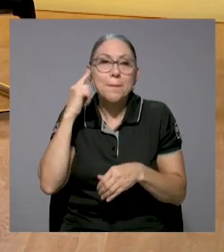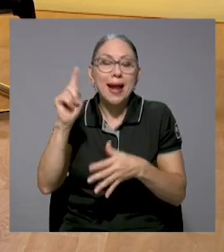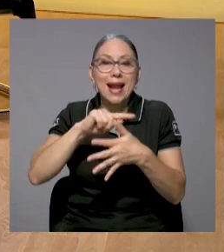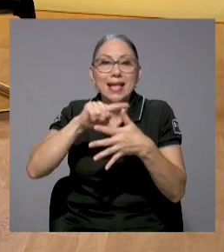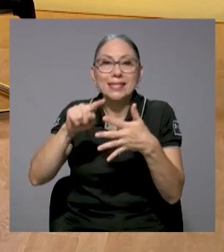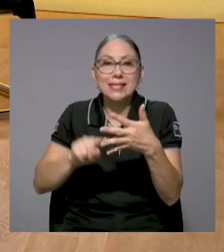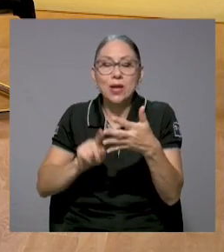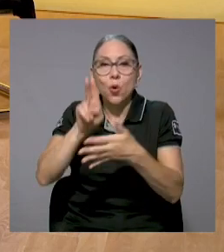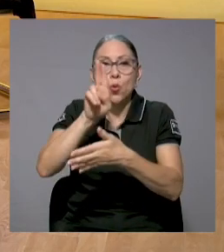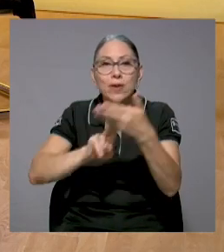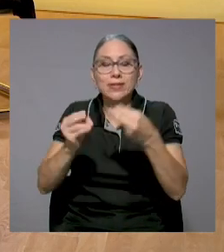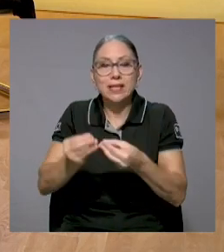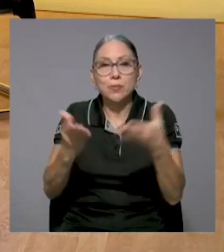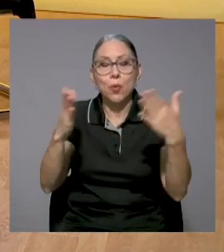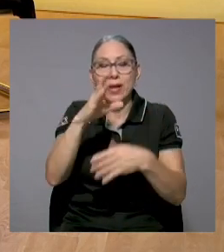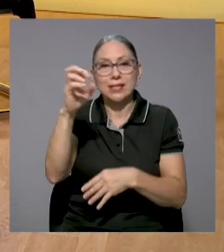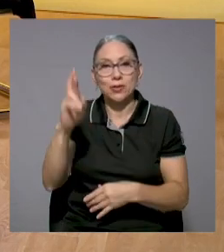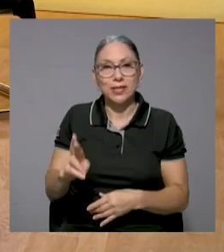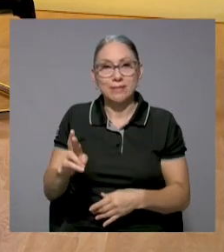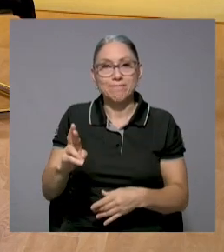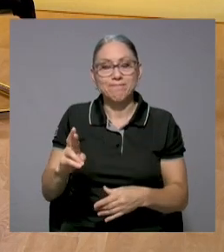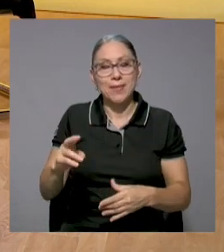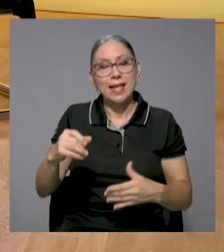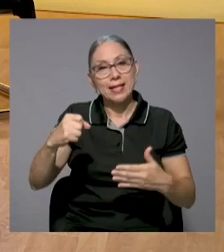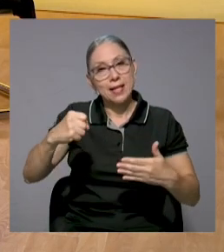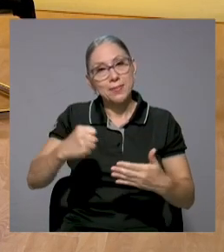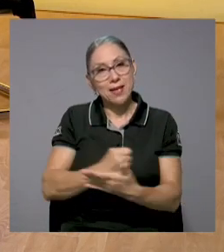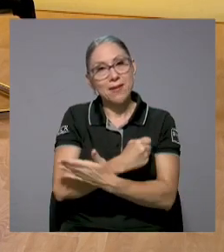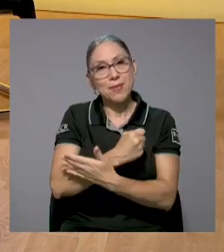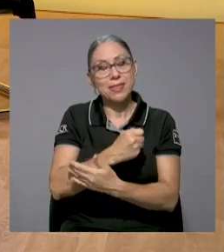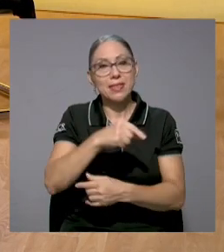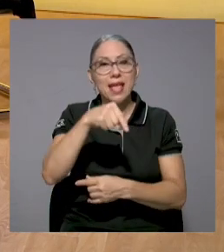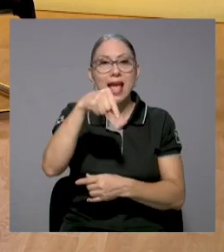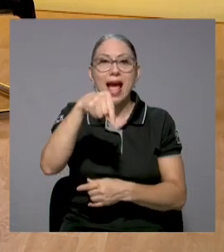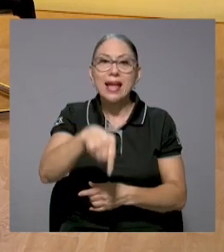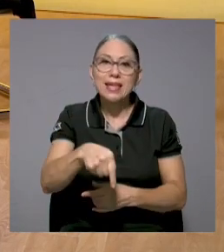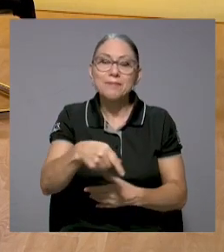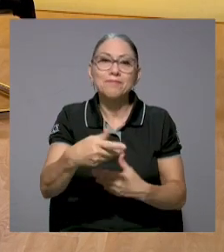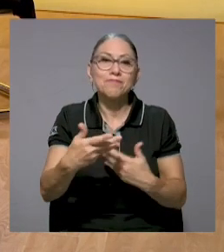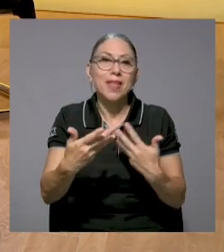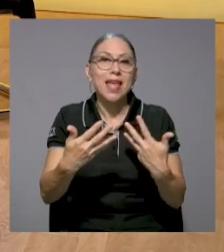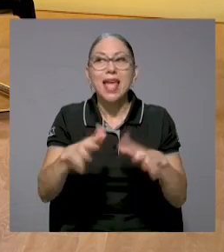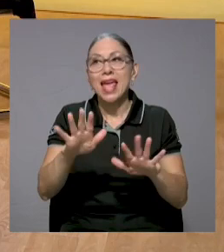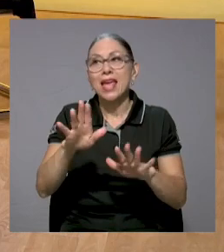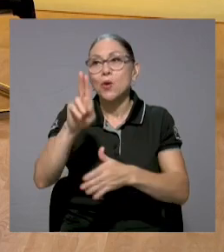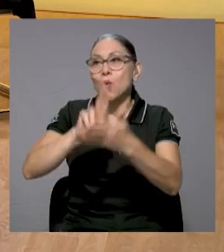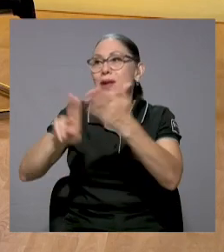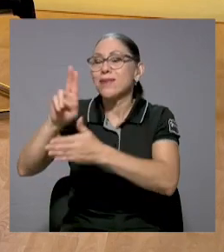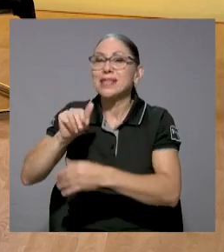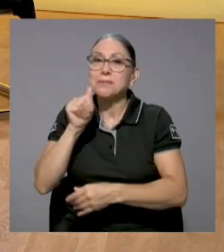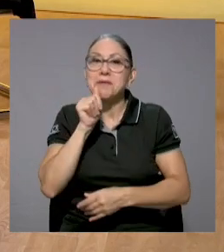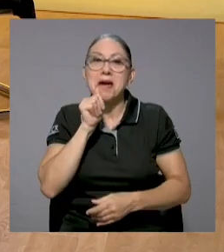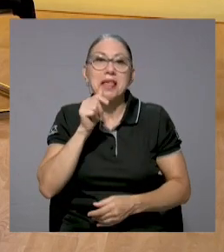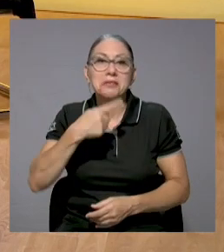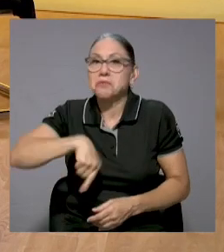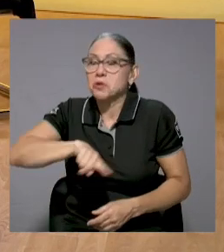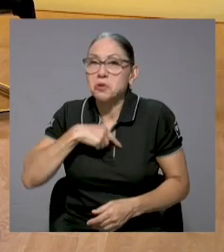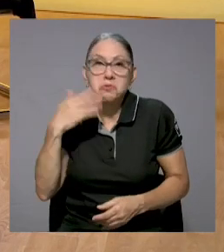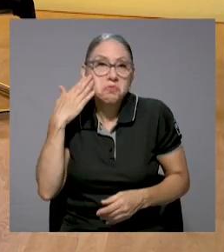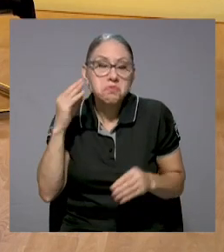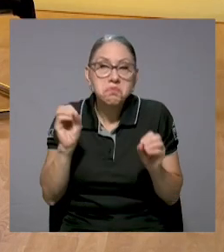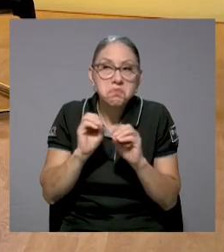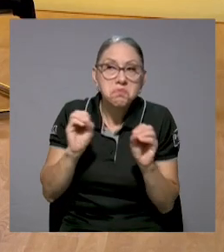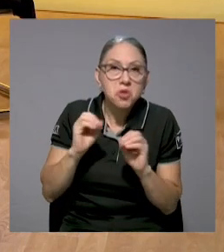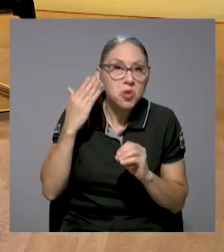universidades estatales de Costa Rica, porque lamentablemente tenemos una enorme opacidad en el sector de universidades privadas, no conocemos prácticamente